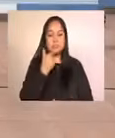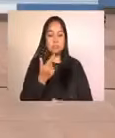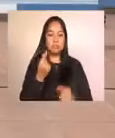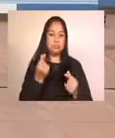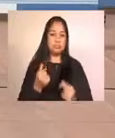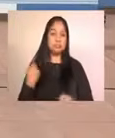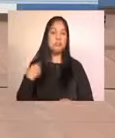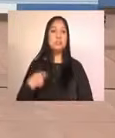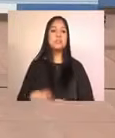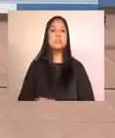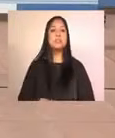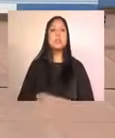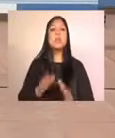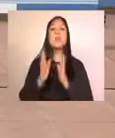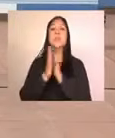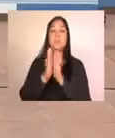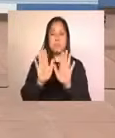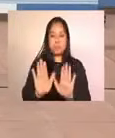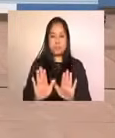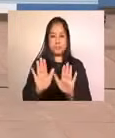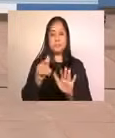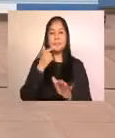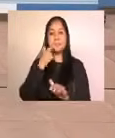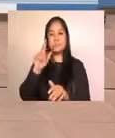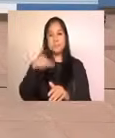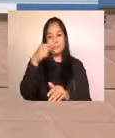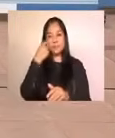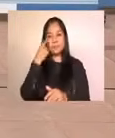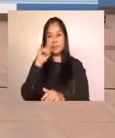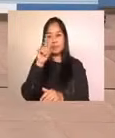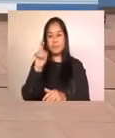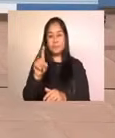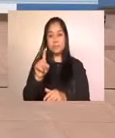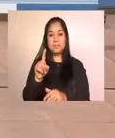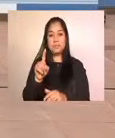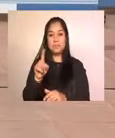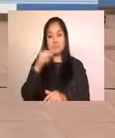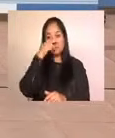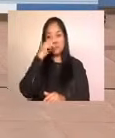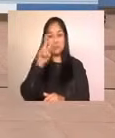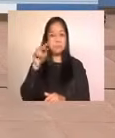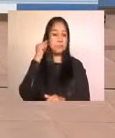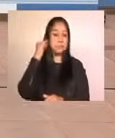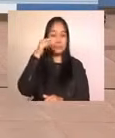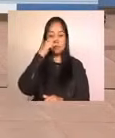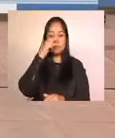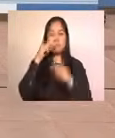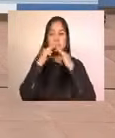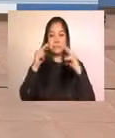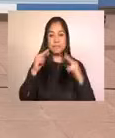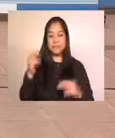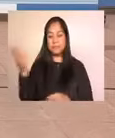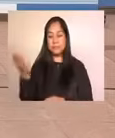Rogamos continúe, por favor, en el podio. La siguiente pregunta es de Sofía Araujo, de TVGT Noticias.